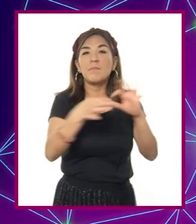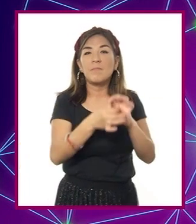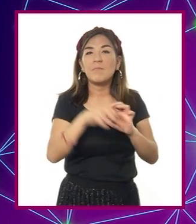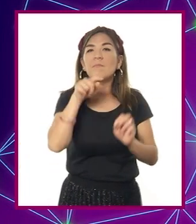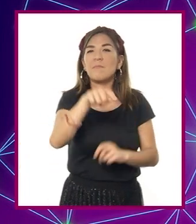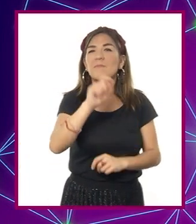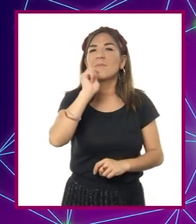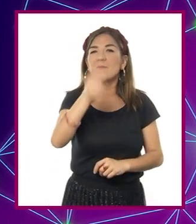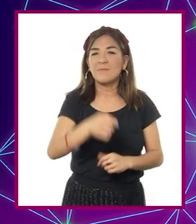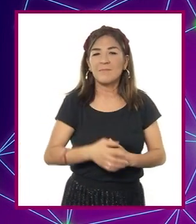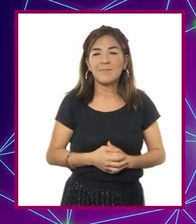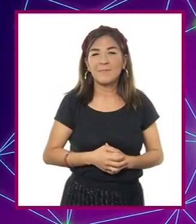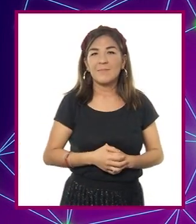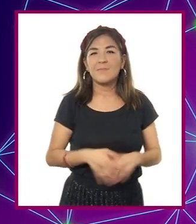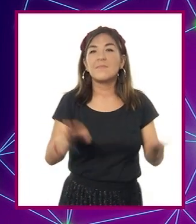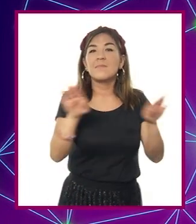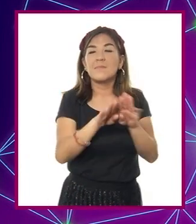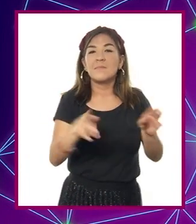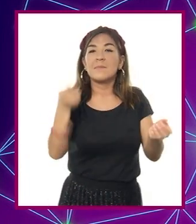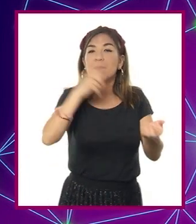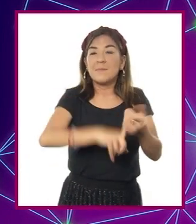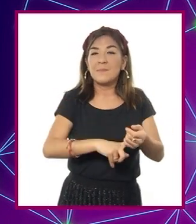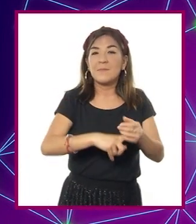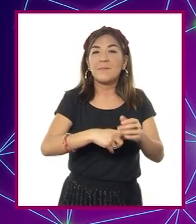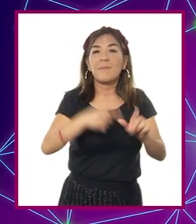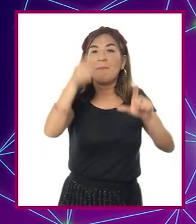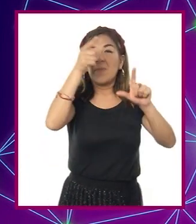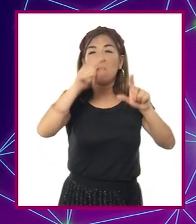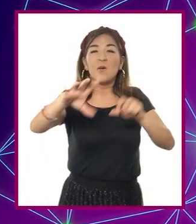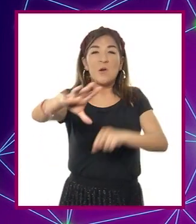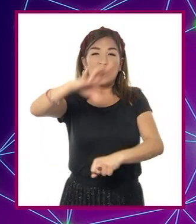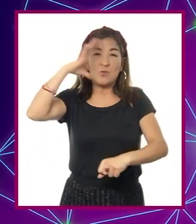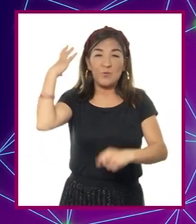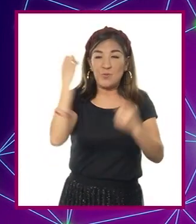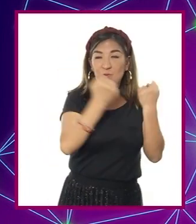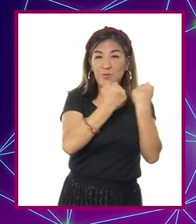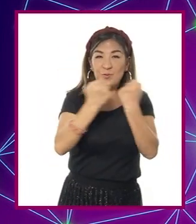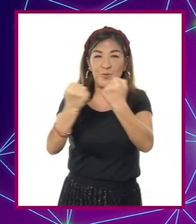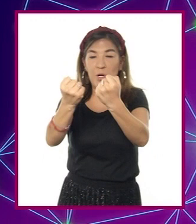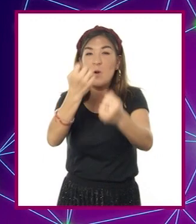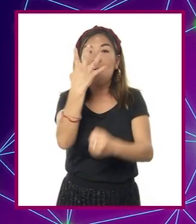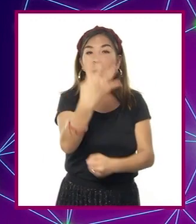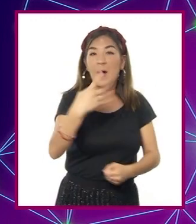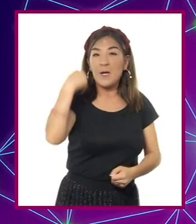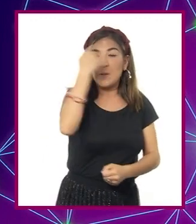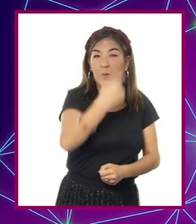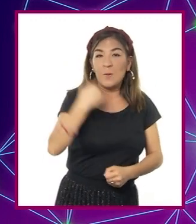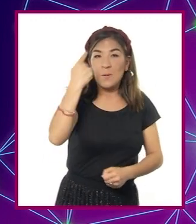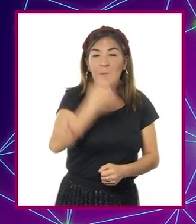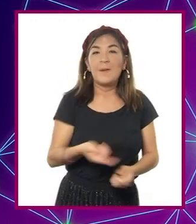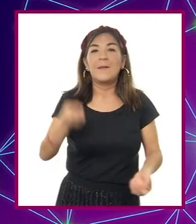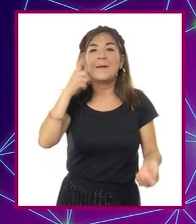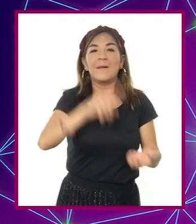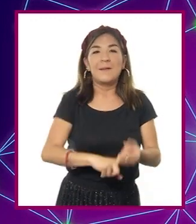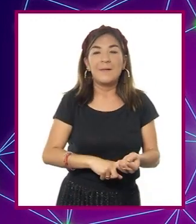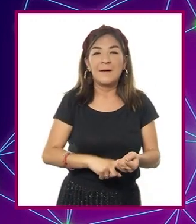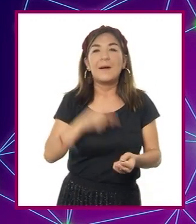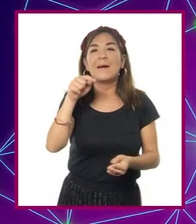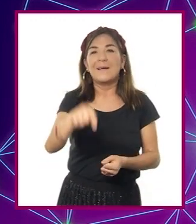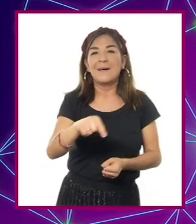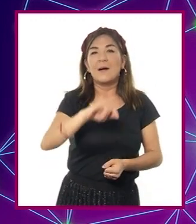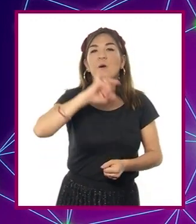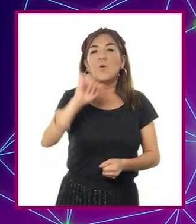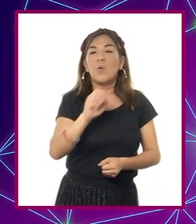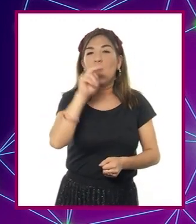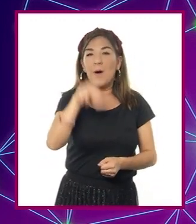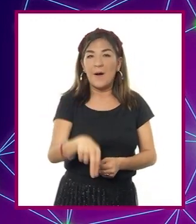que, para hacer el recorrido en 4 horas, la velocidad promedio a la que debe conducir Juan